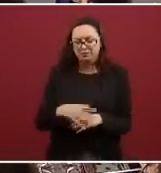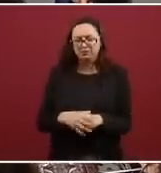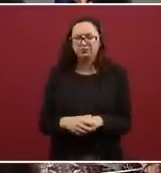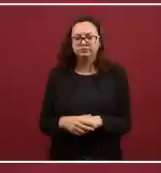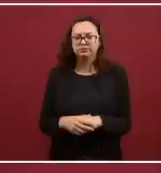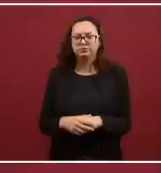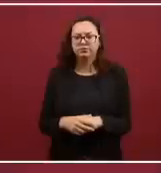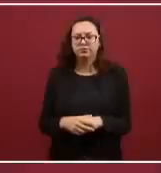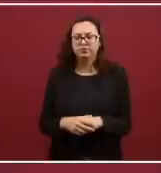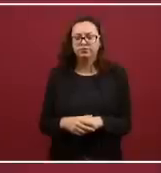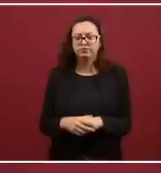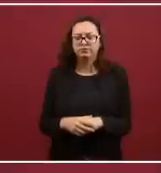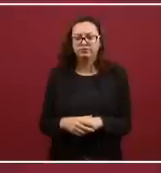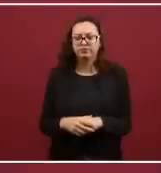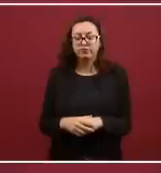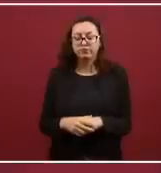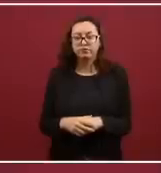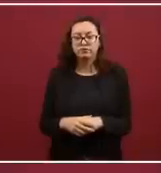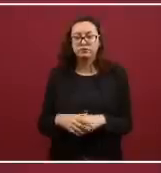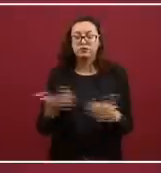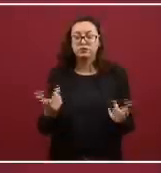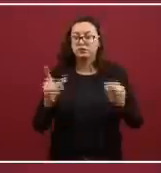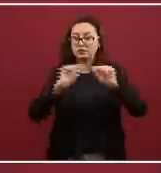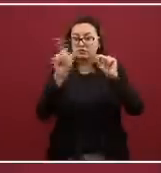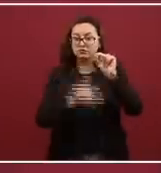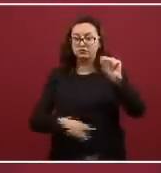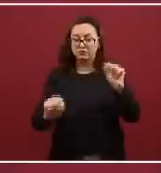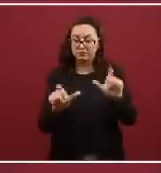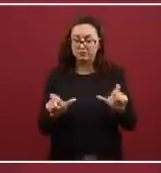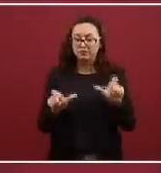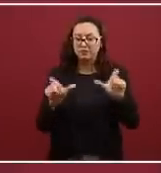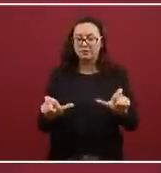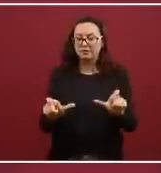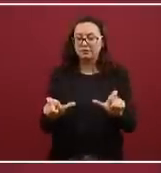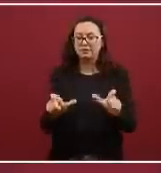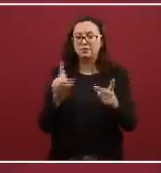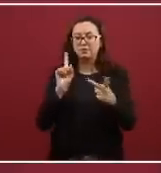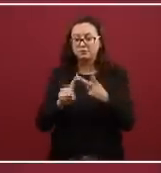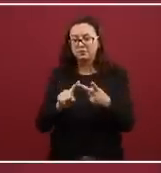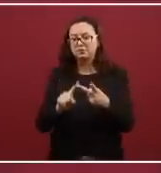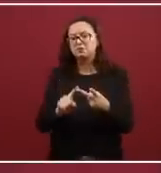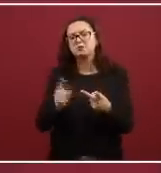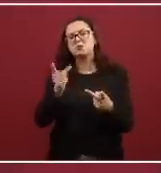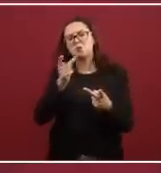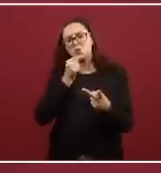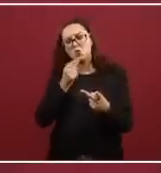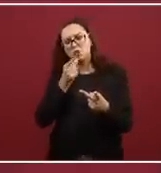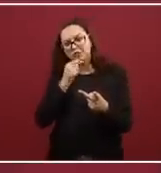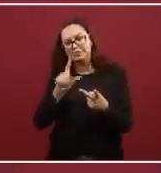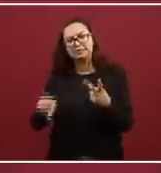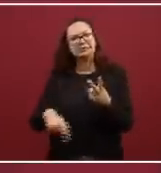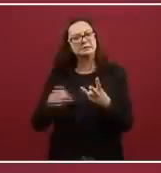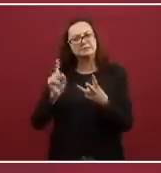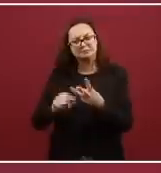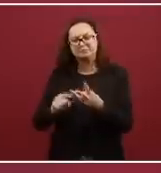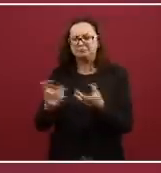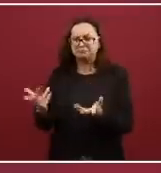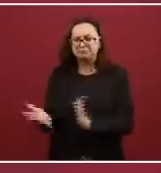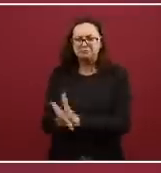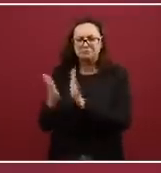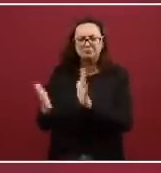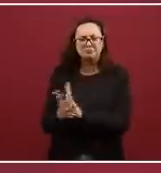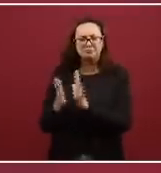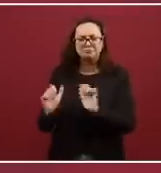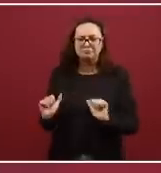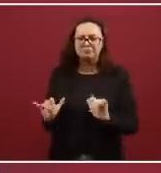participación de la guardia nacional y de elementos que nos van a proporcionar hoy soy por hoy se